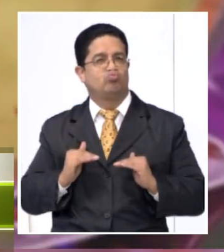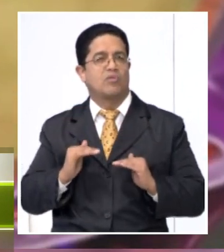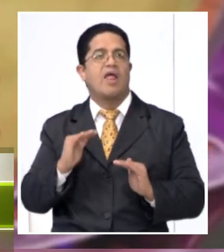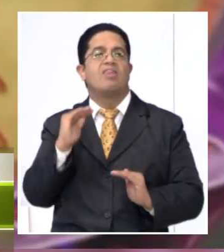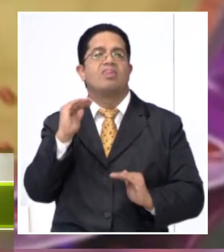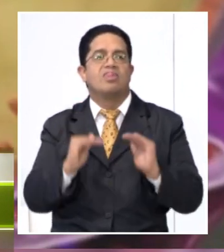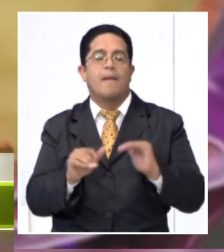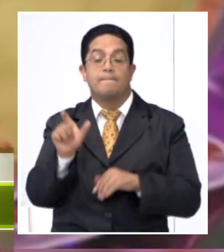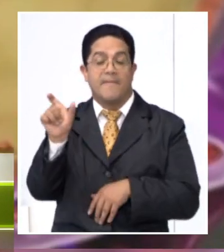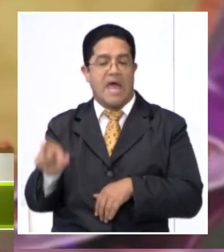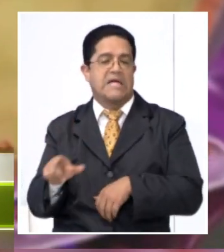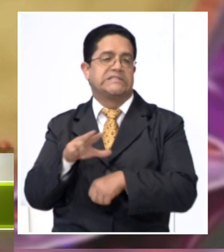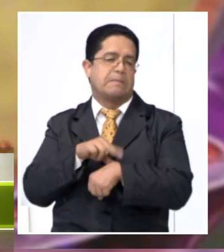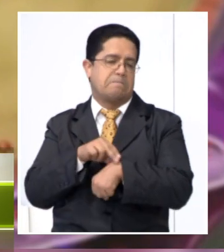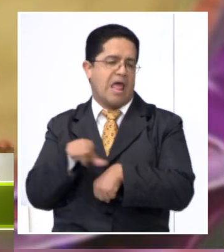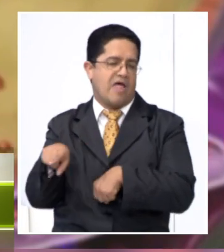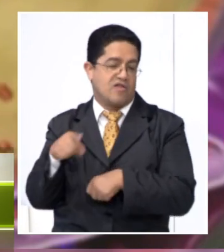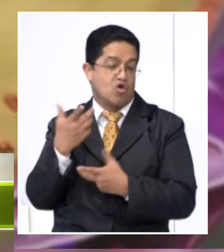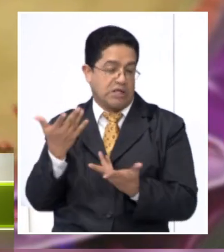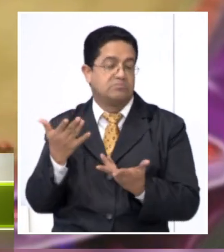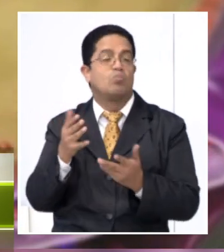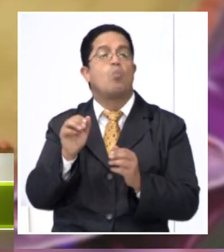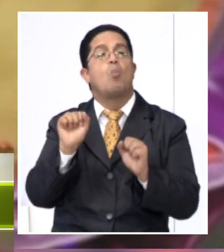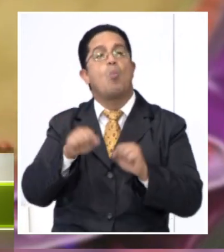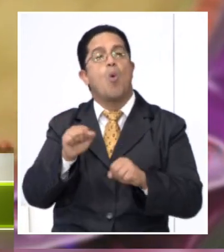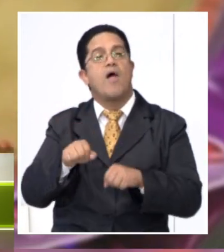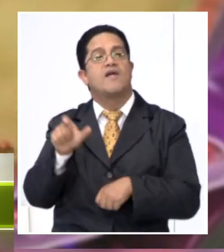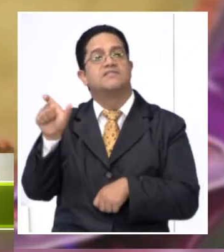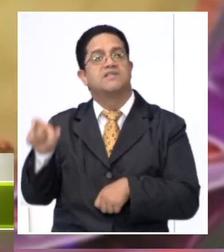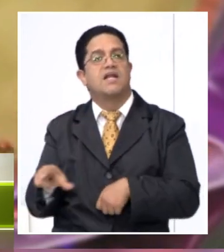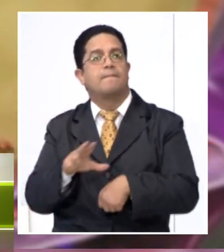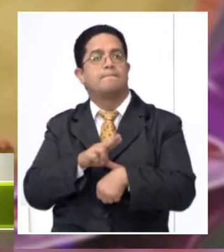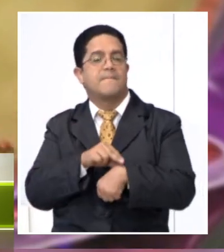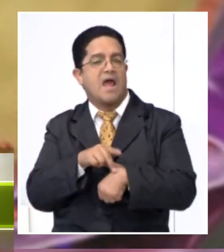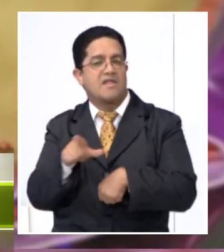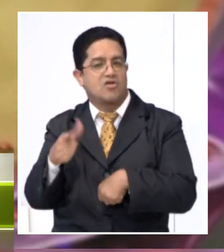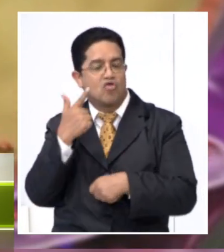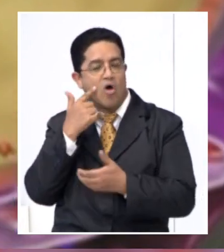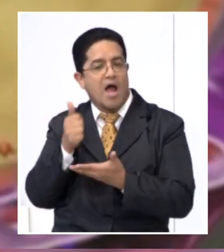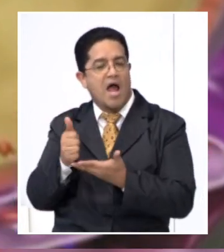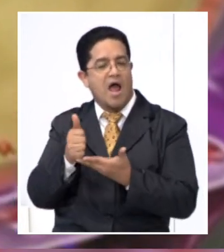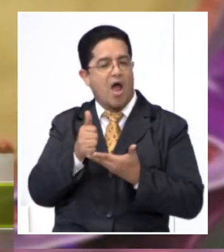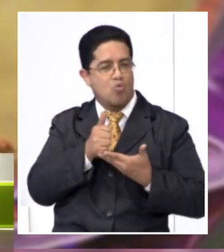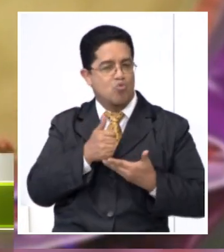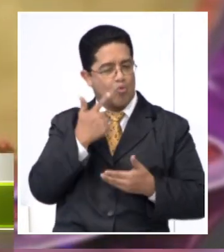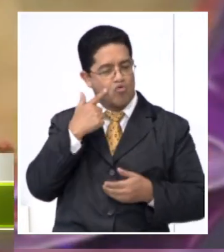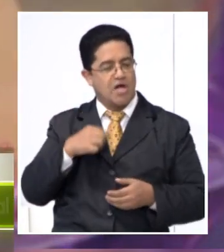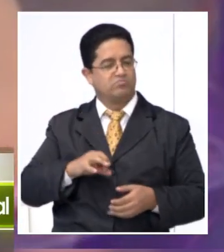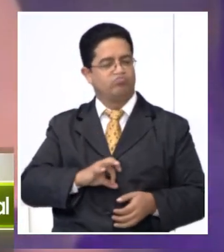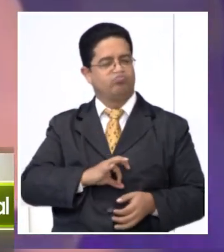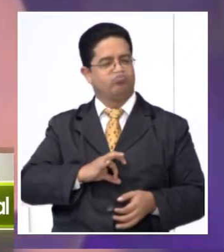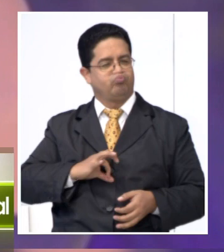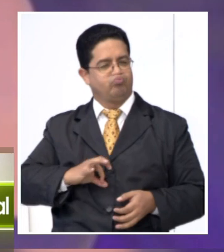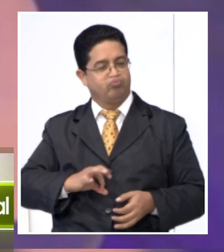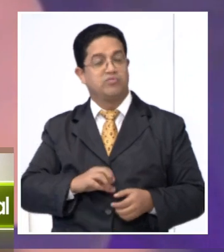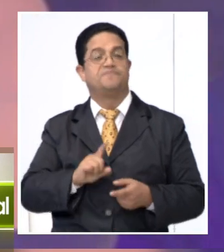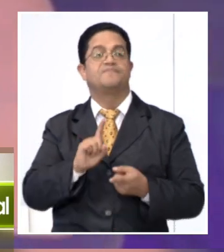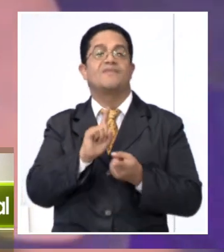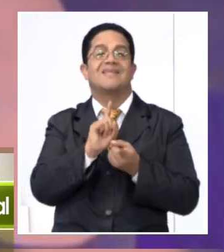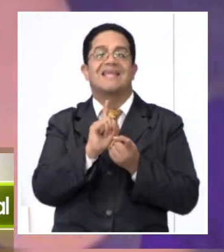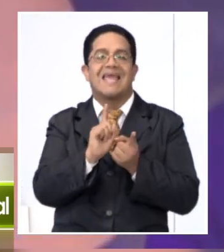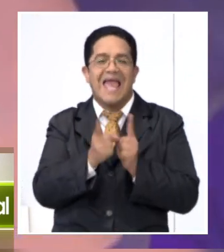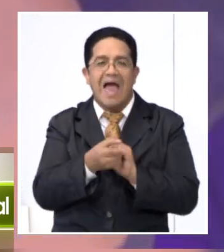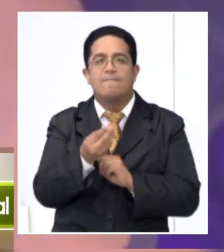especialista. Es posible que el pediatra recete medicamentos para reducir el ácido estomacal. Los cambios en la dieta de los